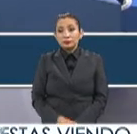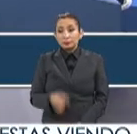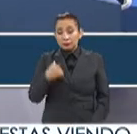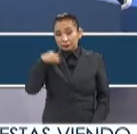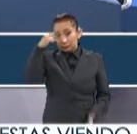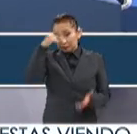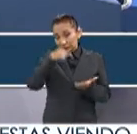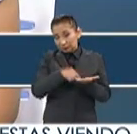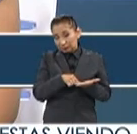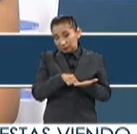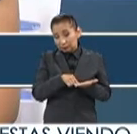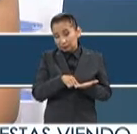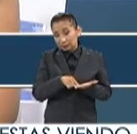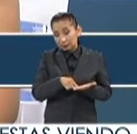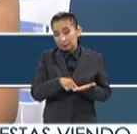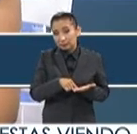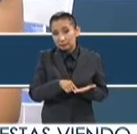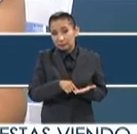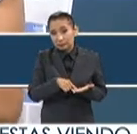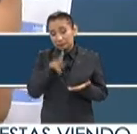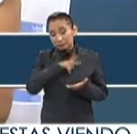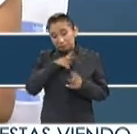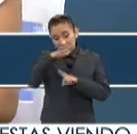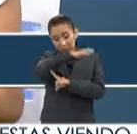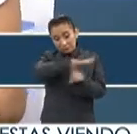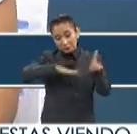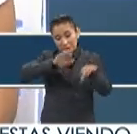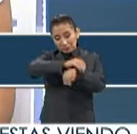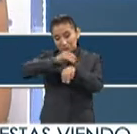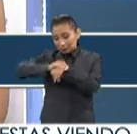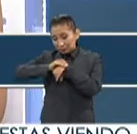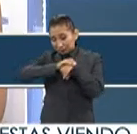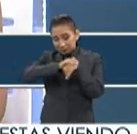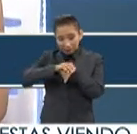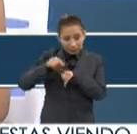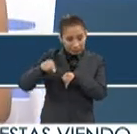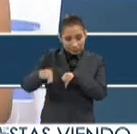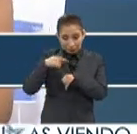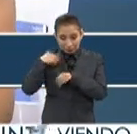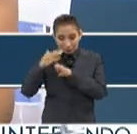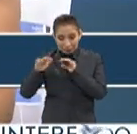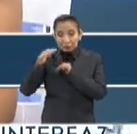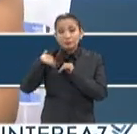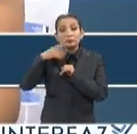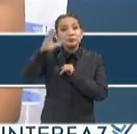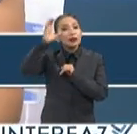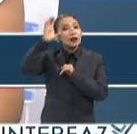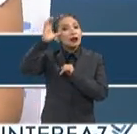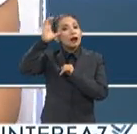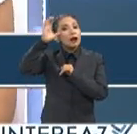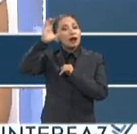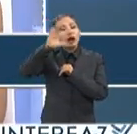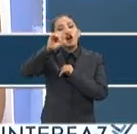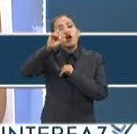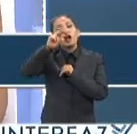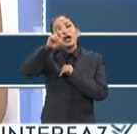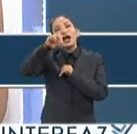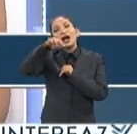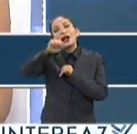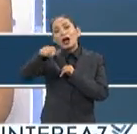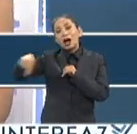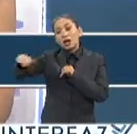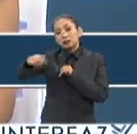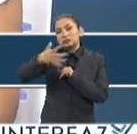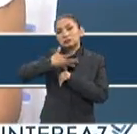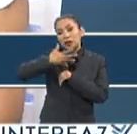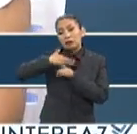que más que nada mi círculo de amigos destacó la nacionalidad coreana. Ellos